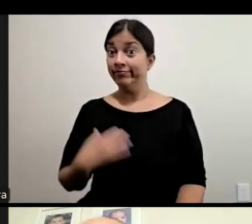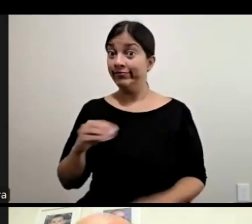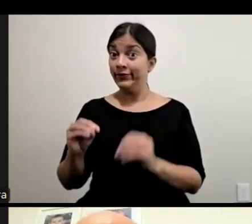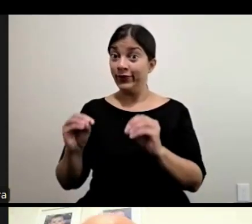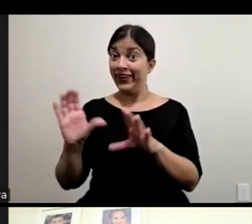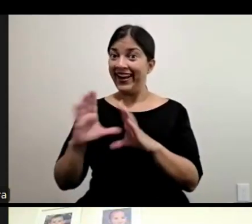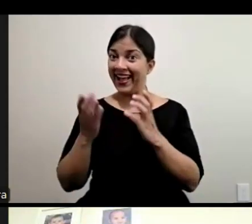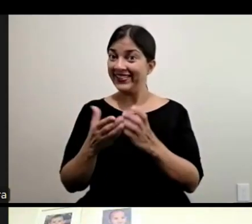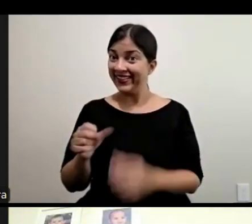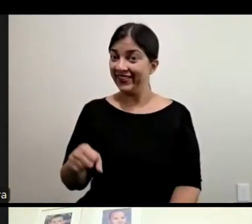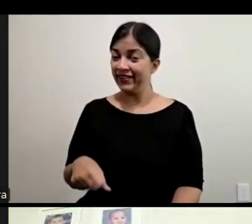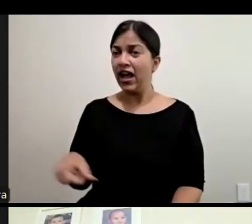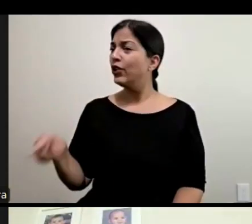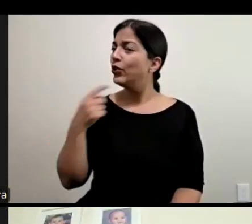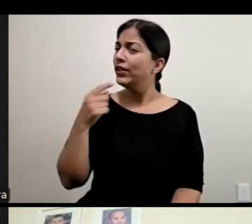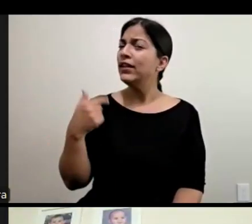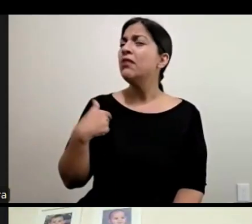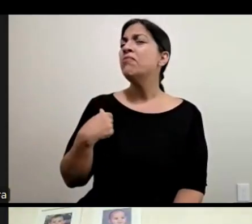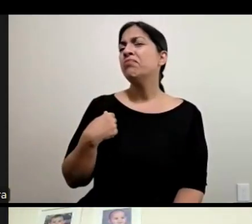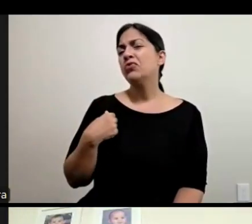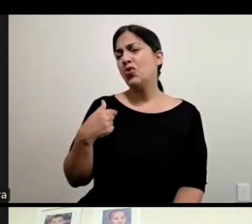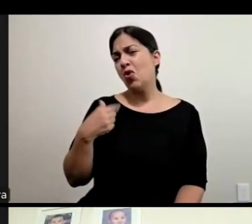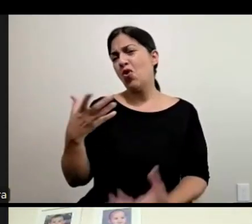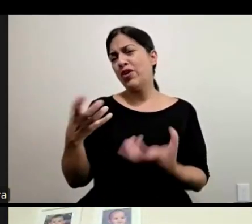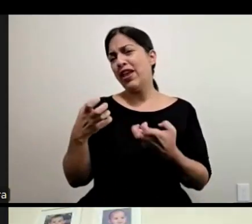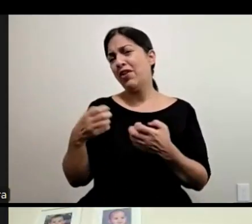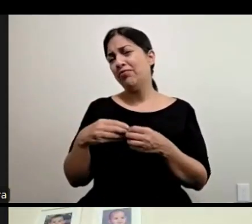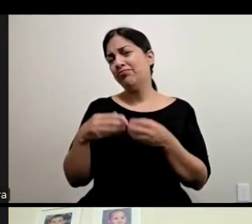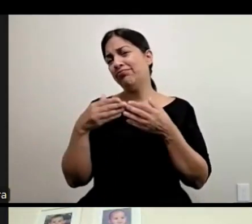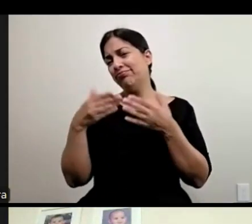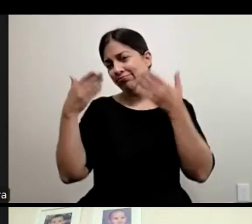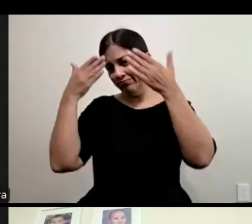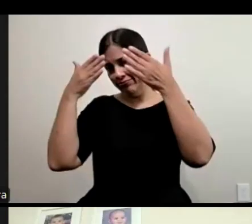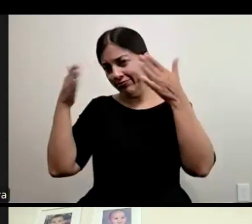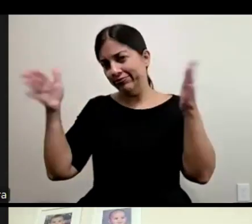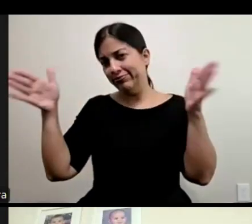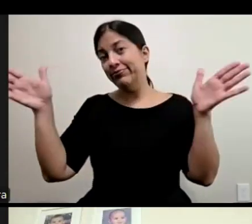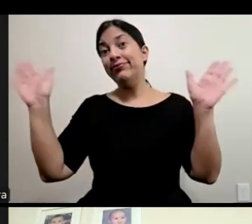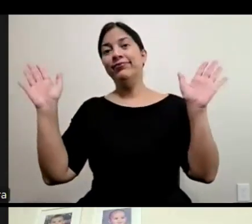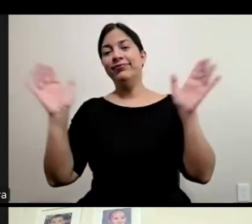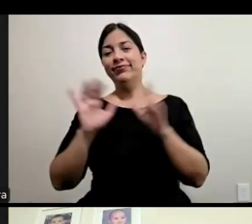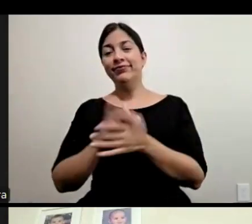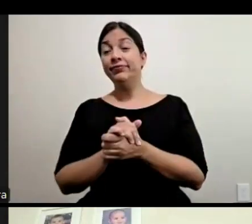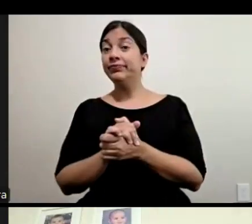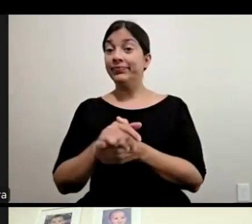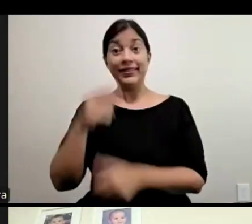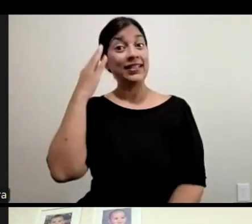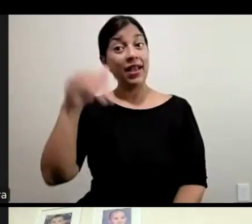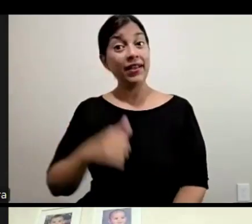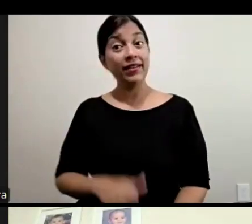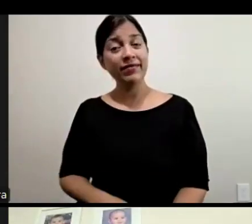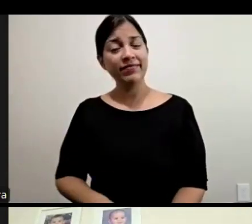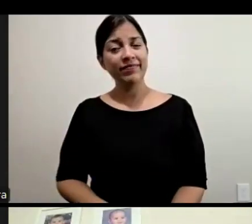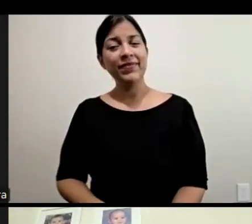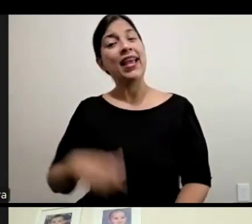que tú dijiste, déjame esparcir. Exacto, porque, ¿sabes qué? Porque recuerda